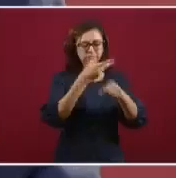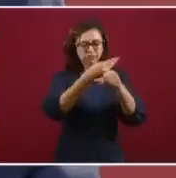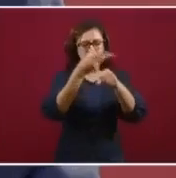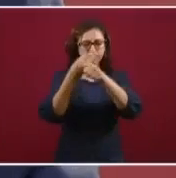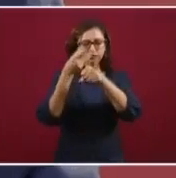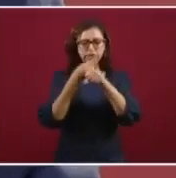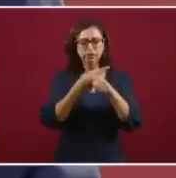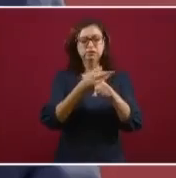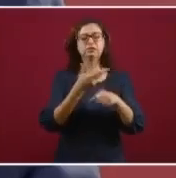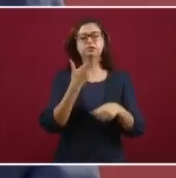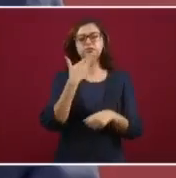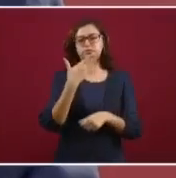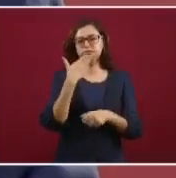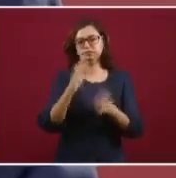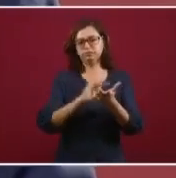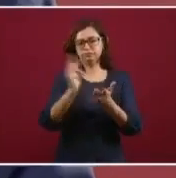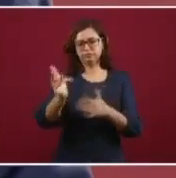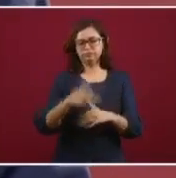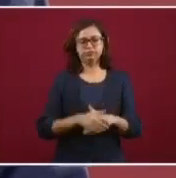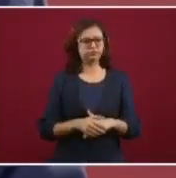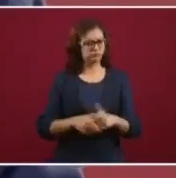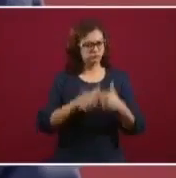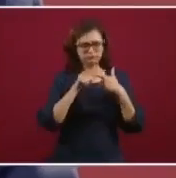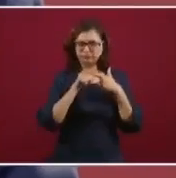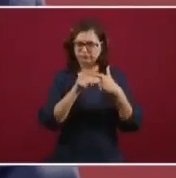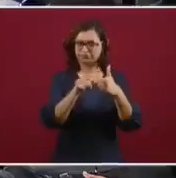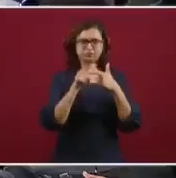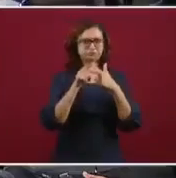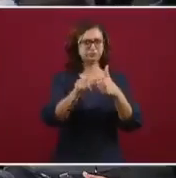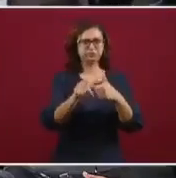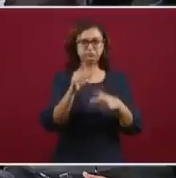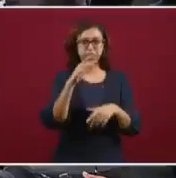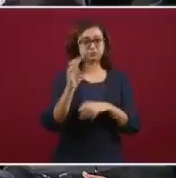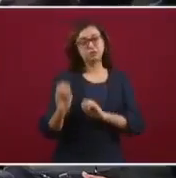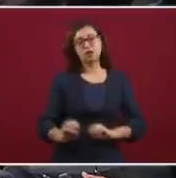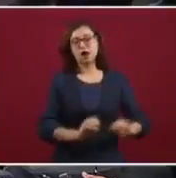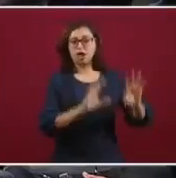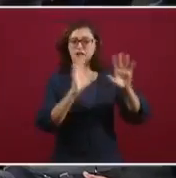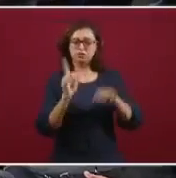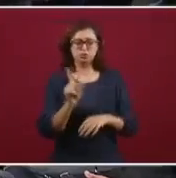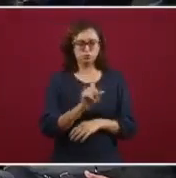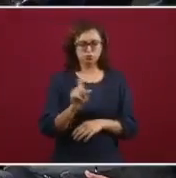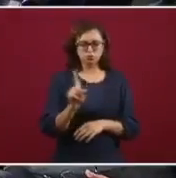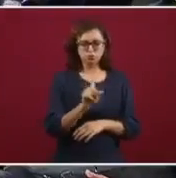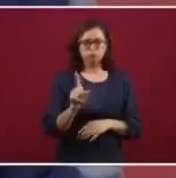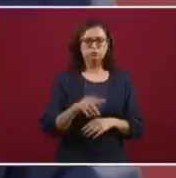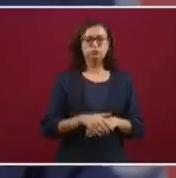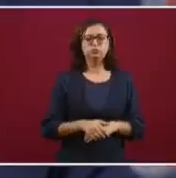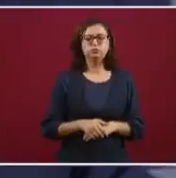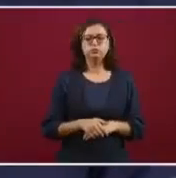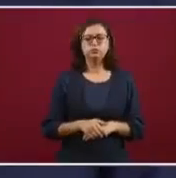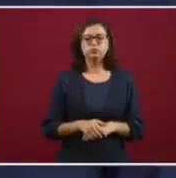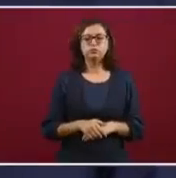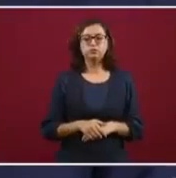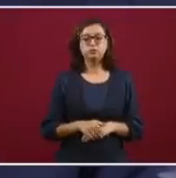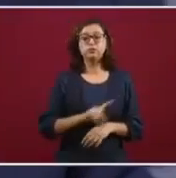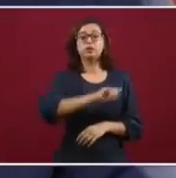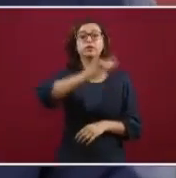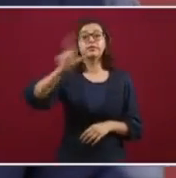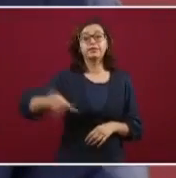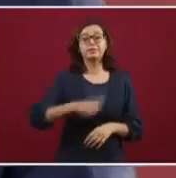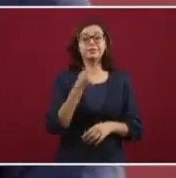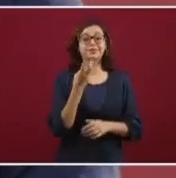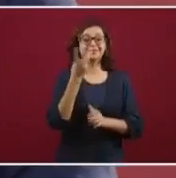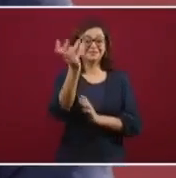no se deje al olvido. No vayas a venir tú